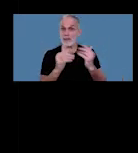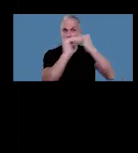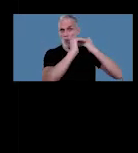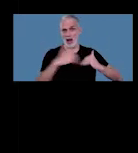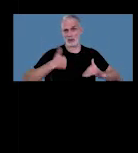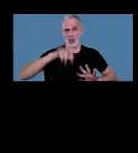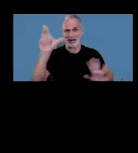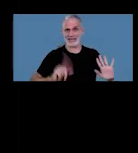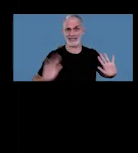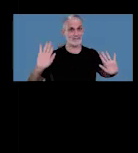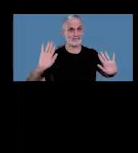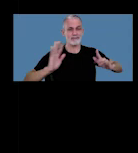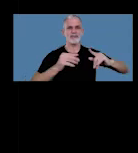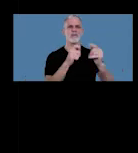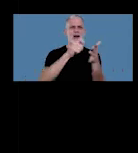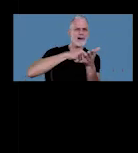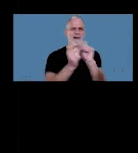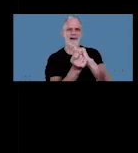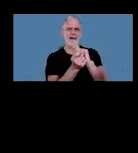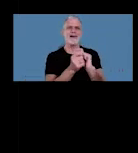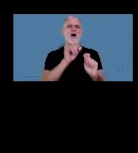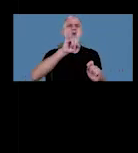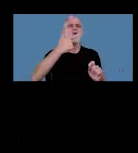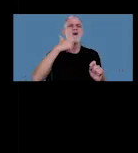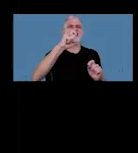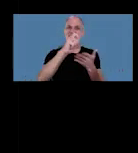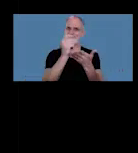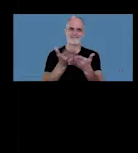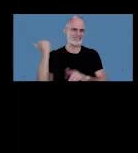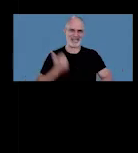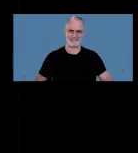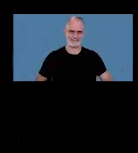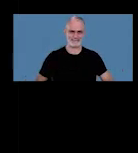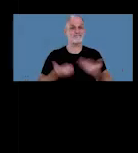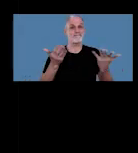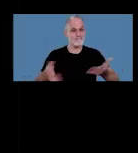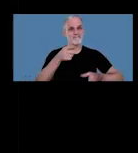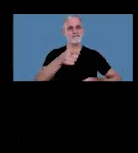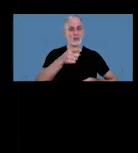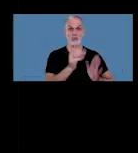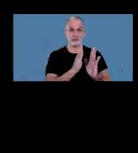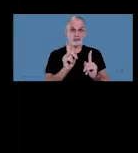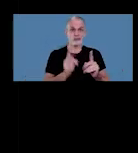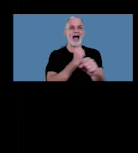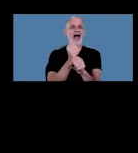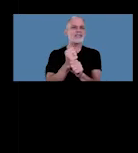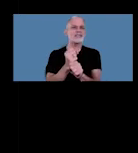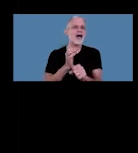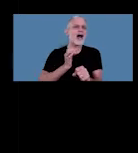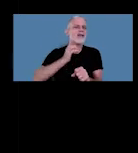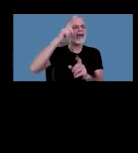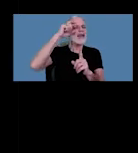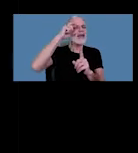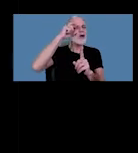no con el corrector de unidad de sustentabilidad contributiva. Esto fue así hasta enero